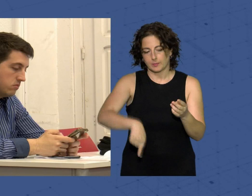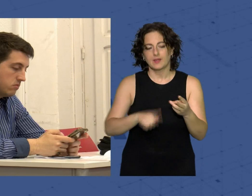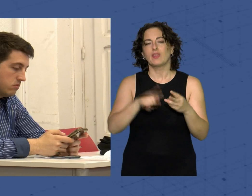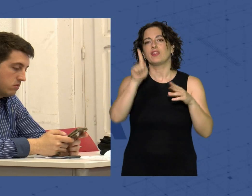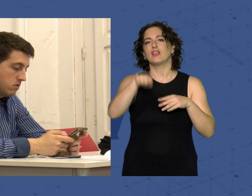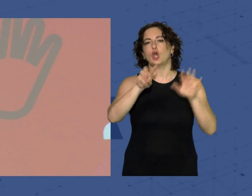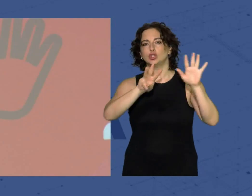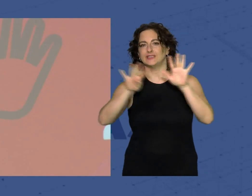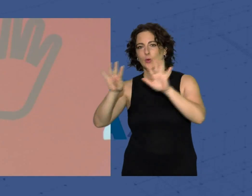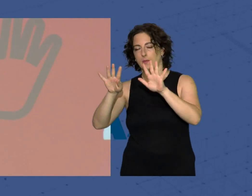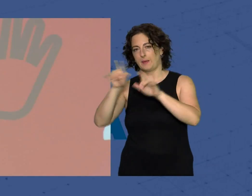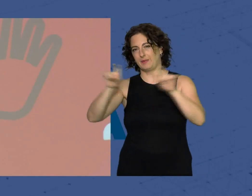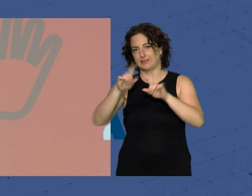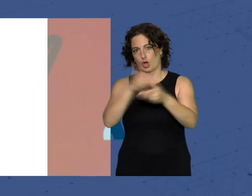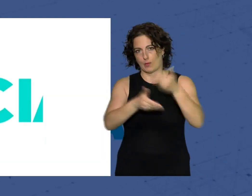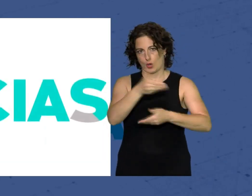empresas colaboradoras.